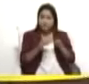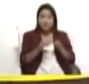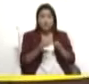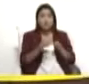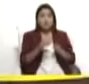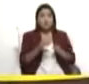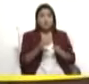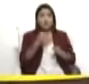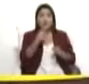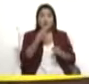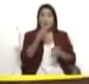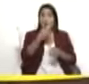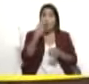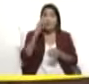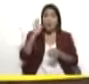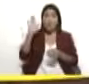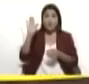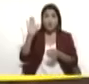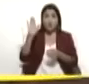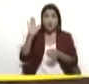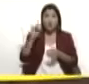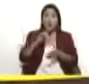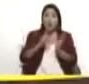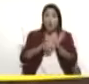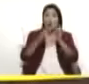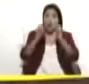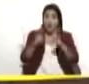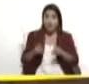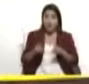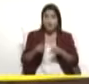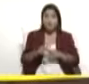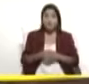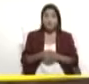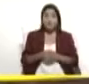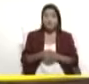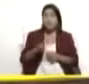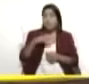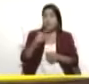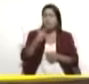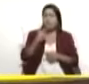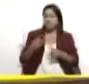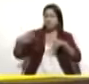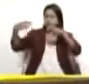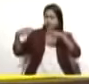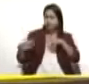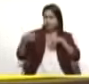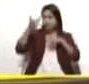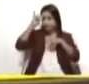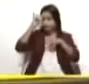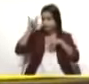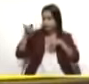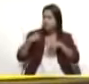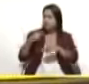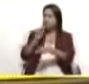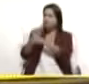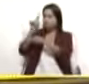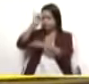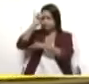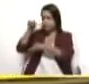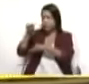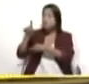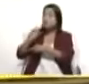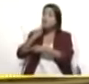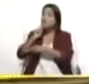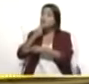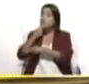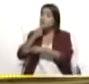cumples. Y si tú te sientas hasta con el diablo y le dices al diablo que es secreto, que